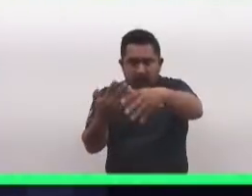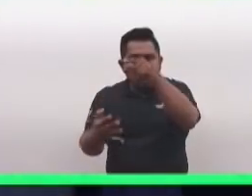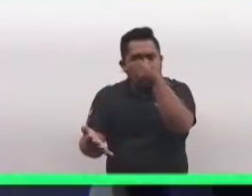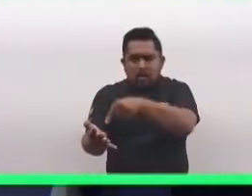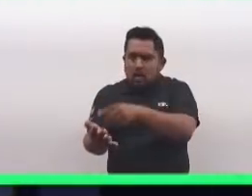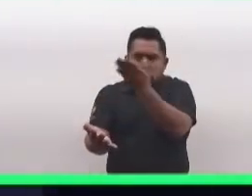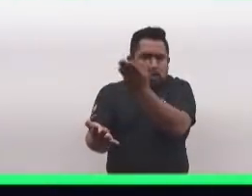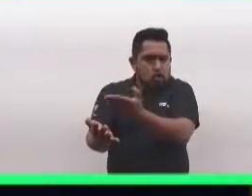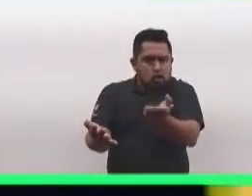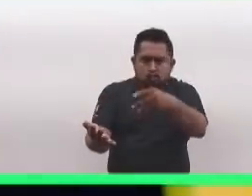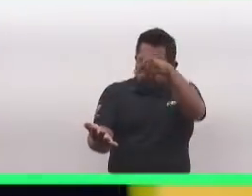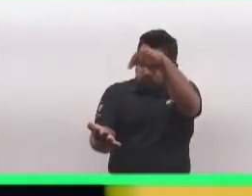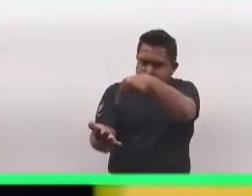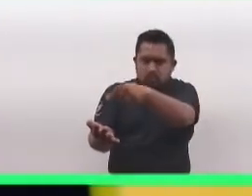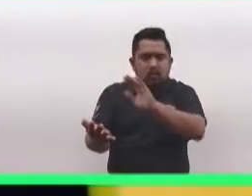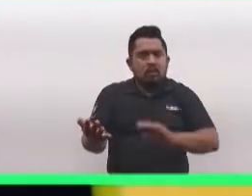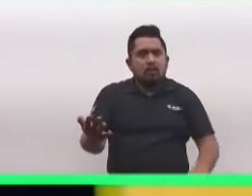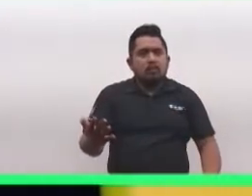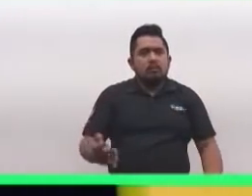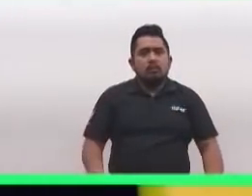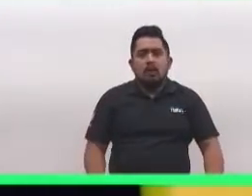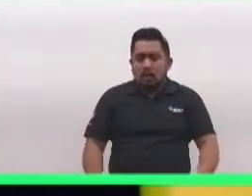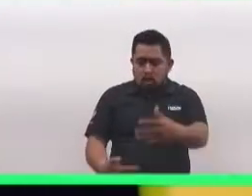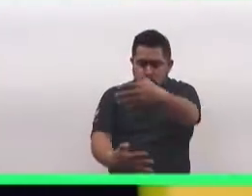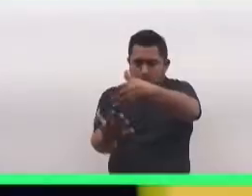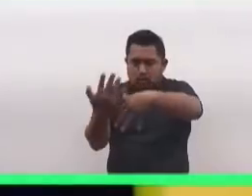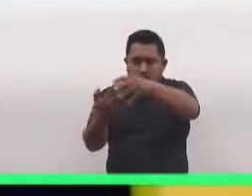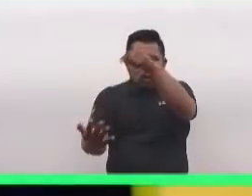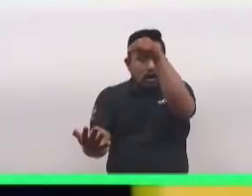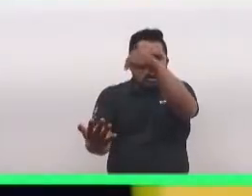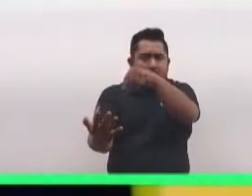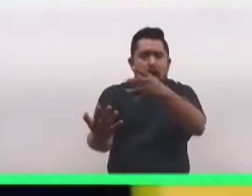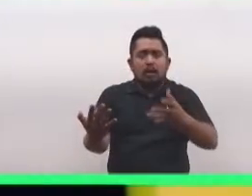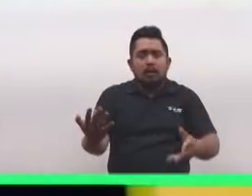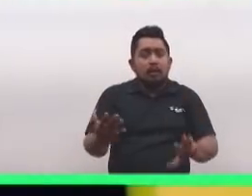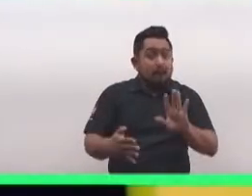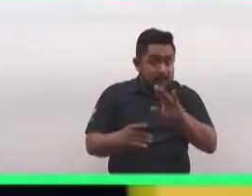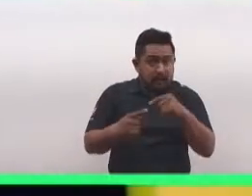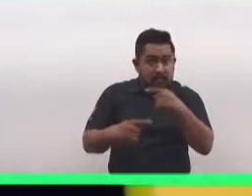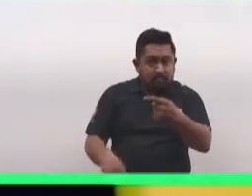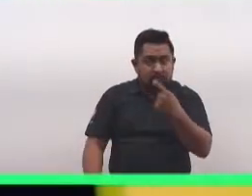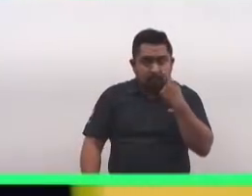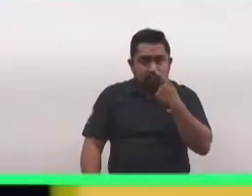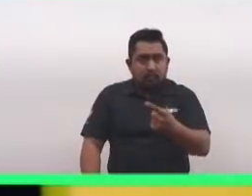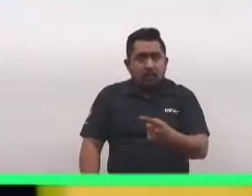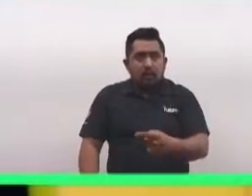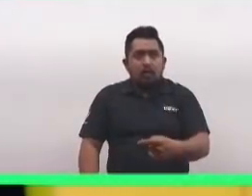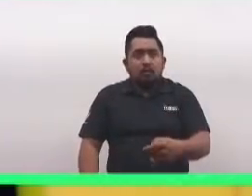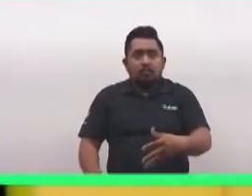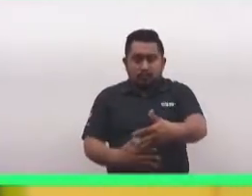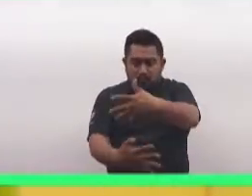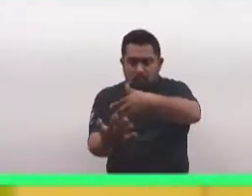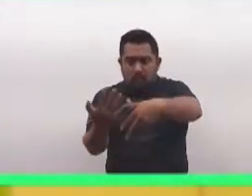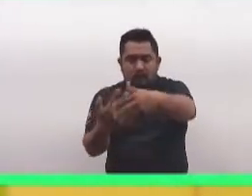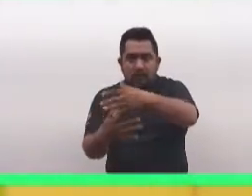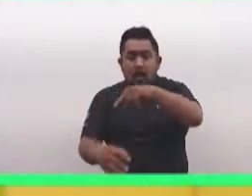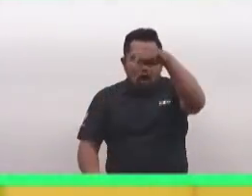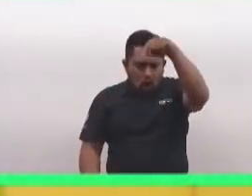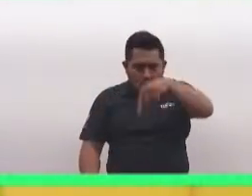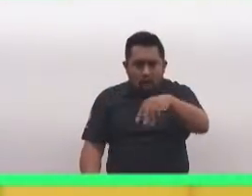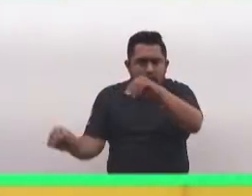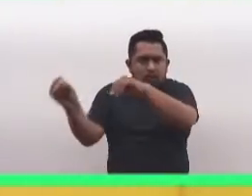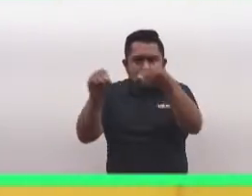los elementos ahí estaban donde luego los elementos ahí estaban para olivo existe su bendición los elementos ahí están